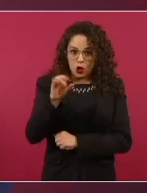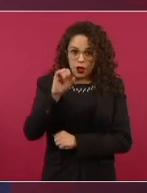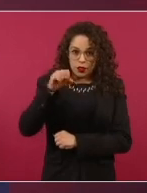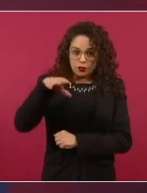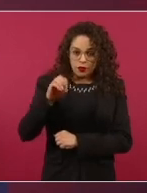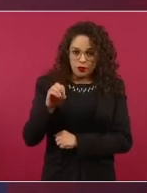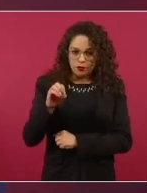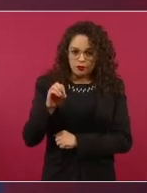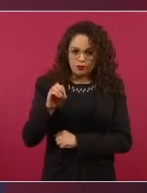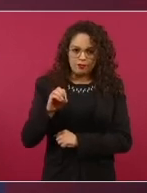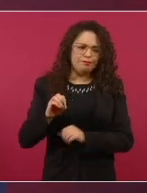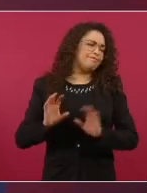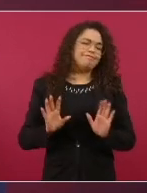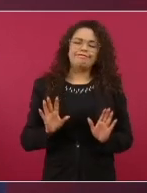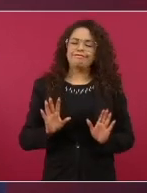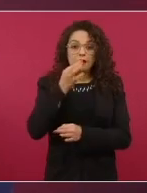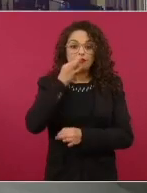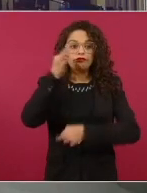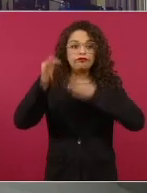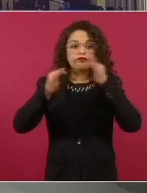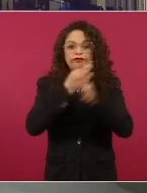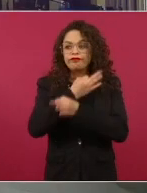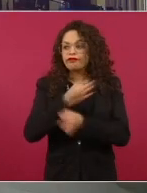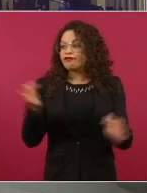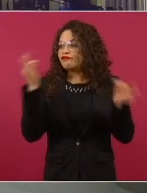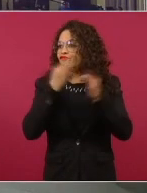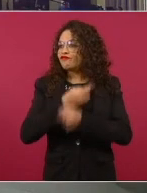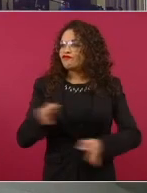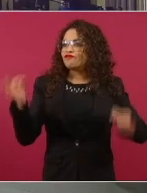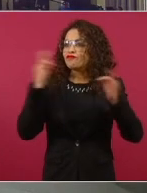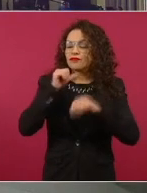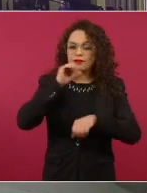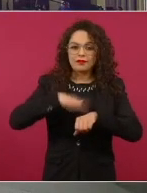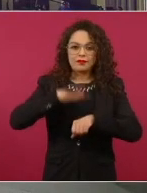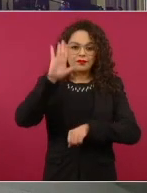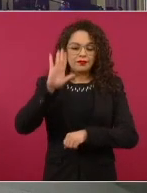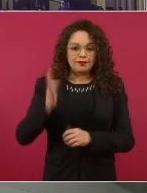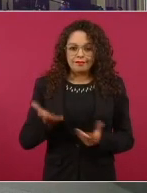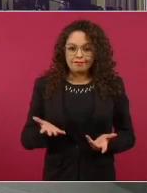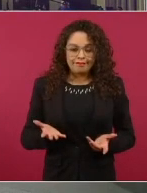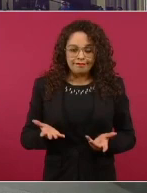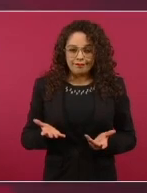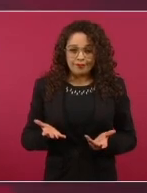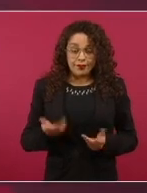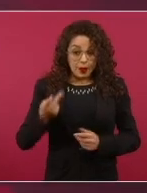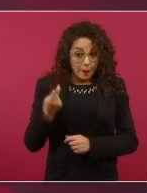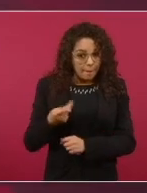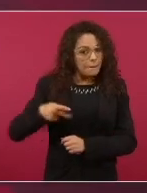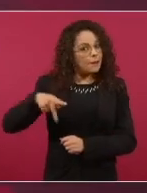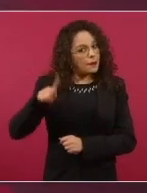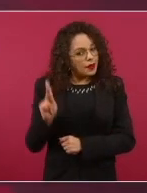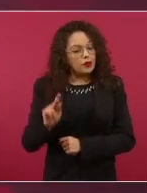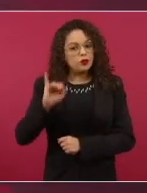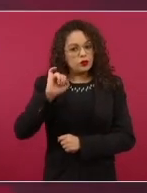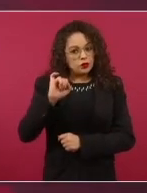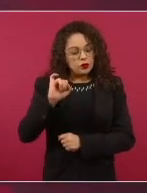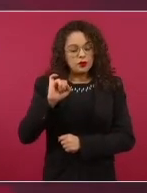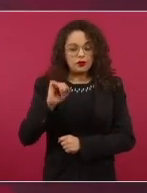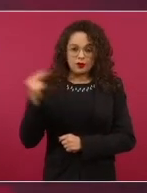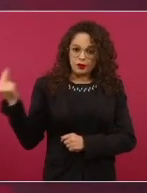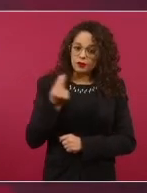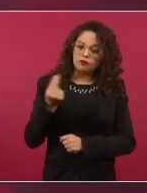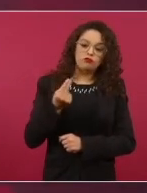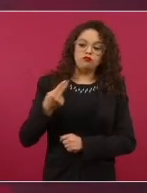Desde luego es pura propaganda. Sin embargo, hay que estar